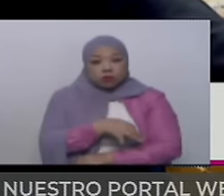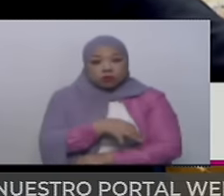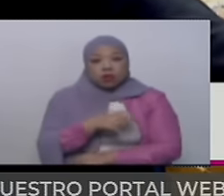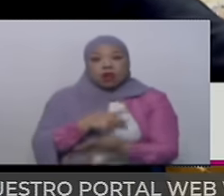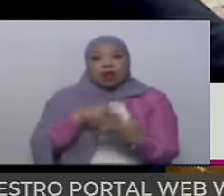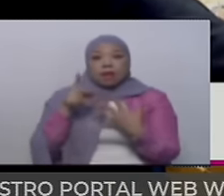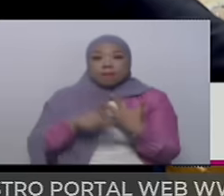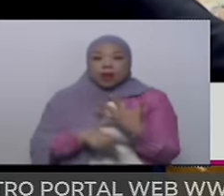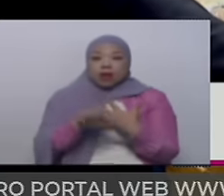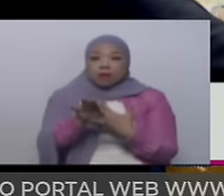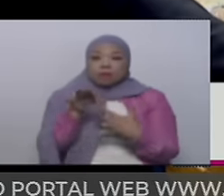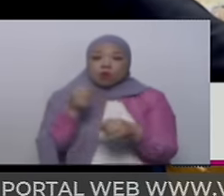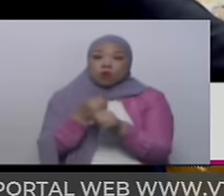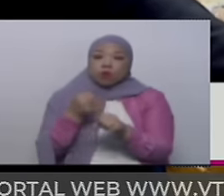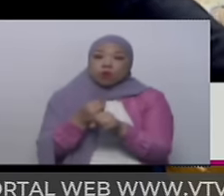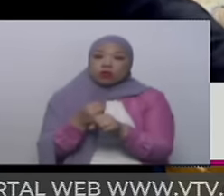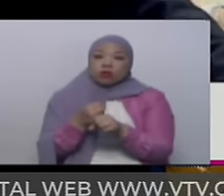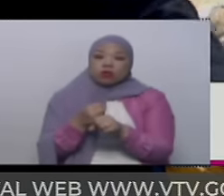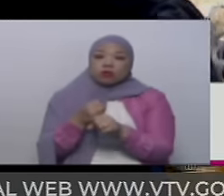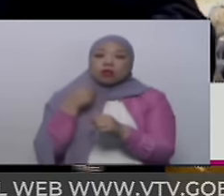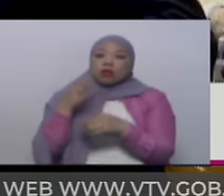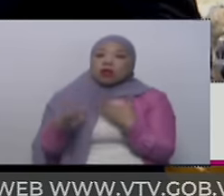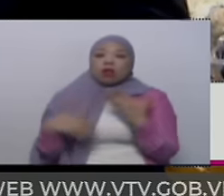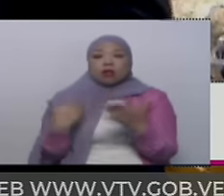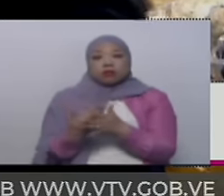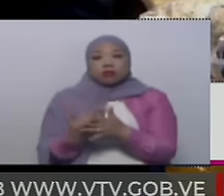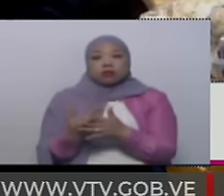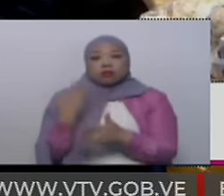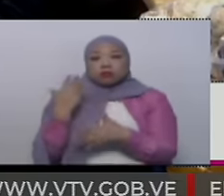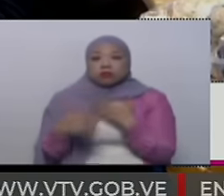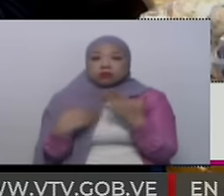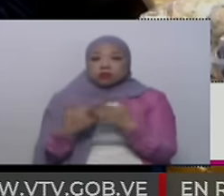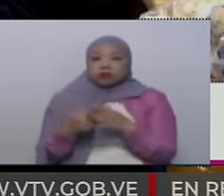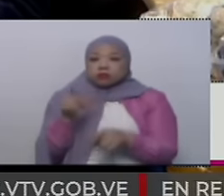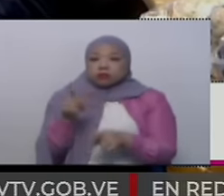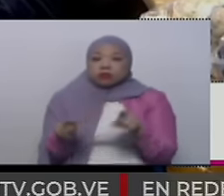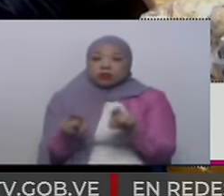plan especial, el plan Bodega, que ha venido, mira,